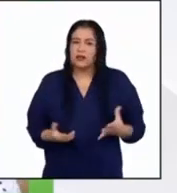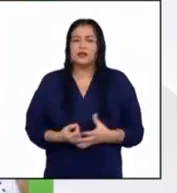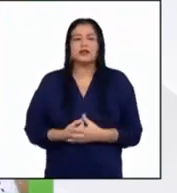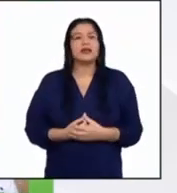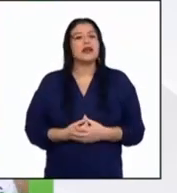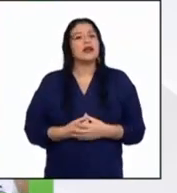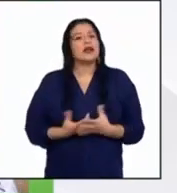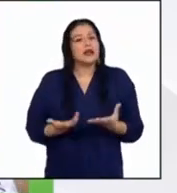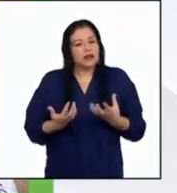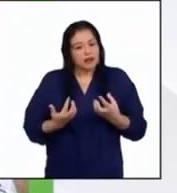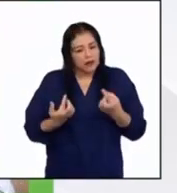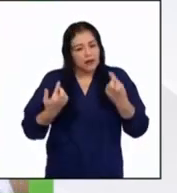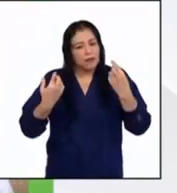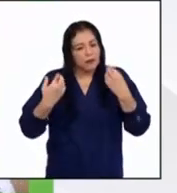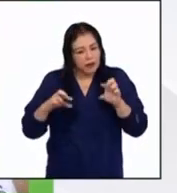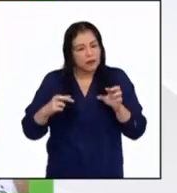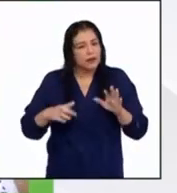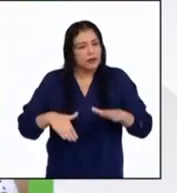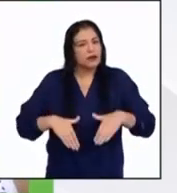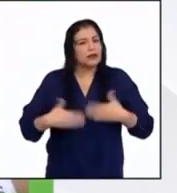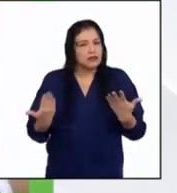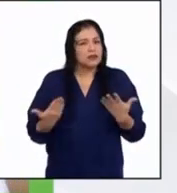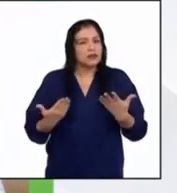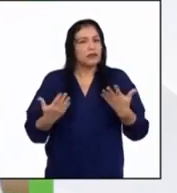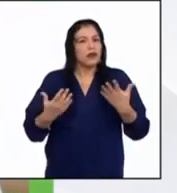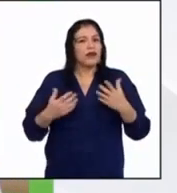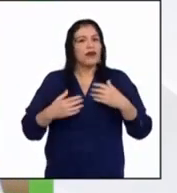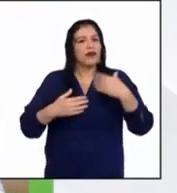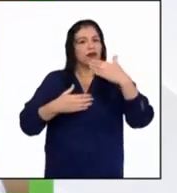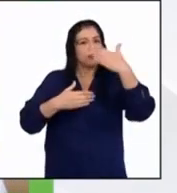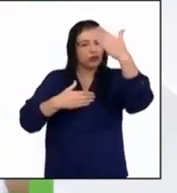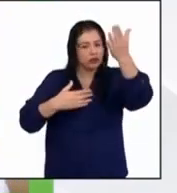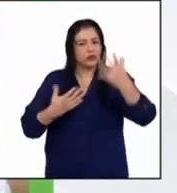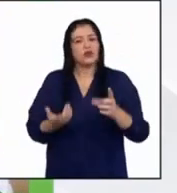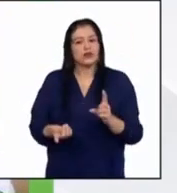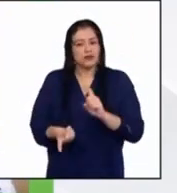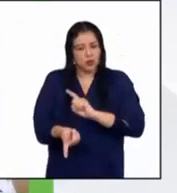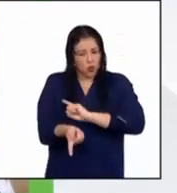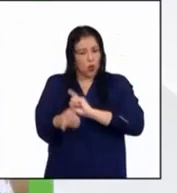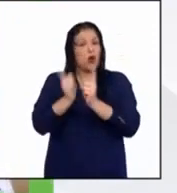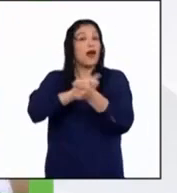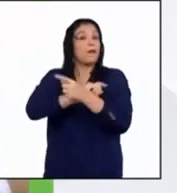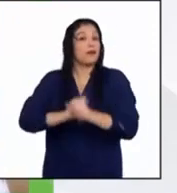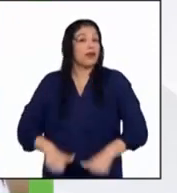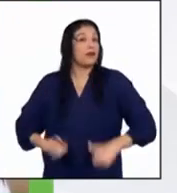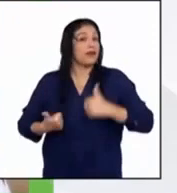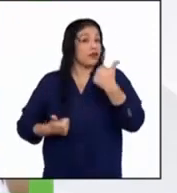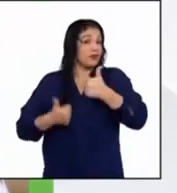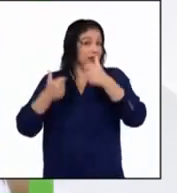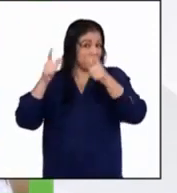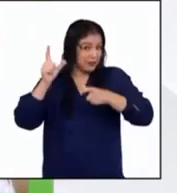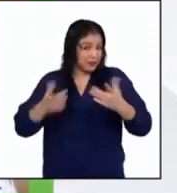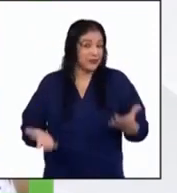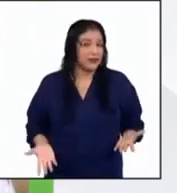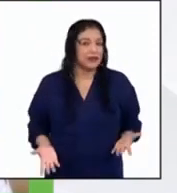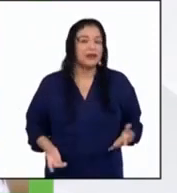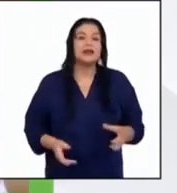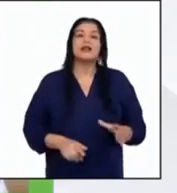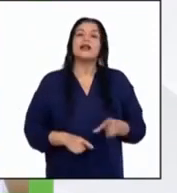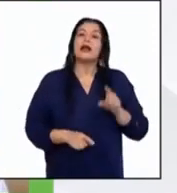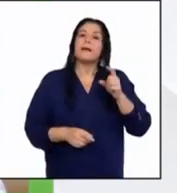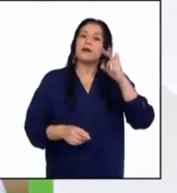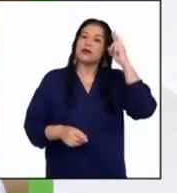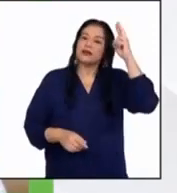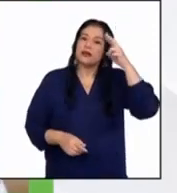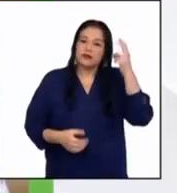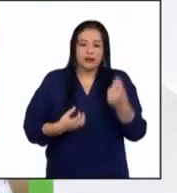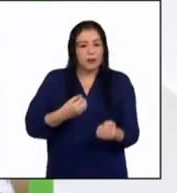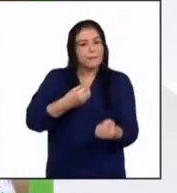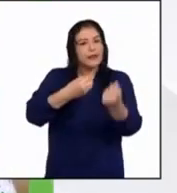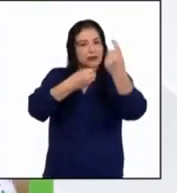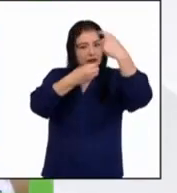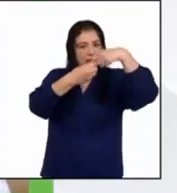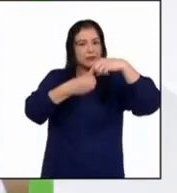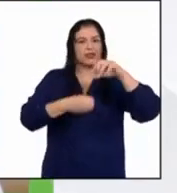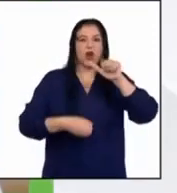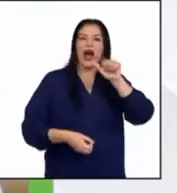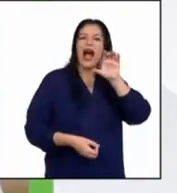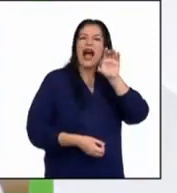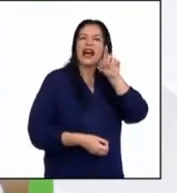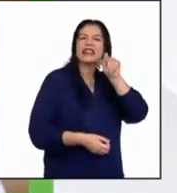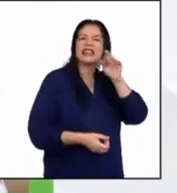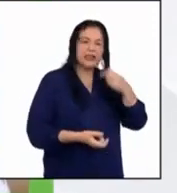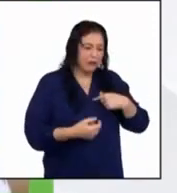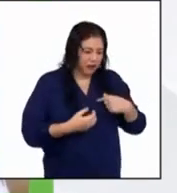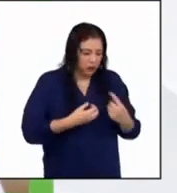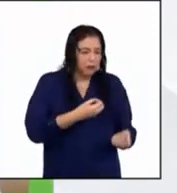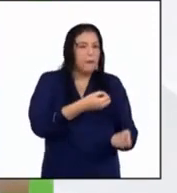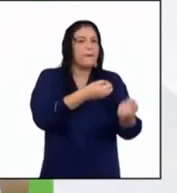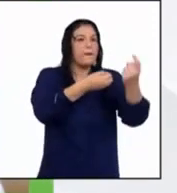puedan derivarse en una transformación efectiva. Es así que la participación activa